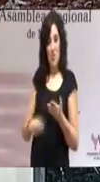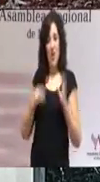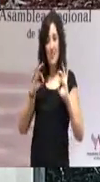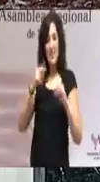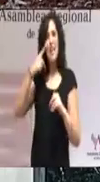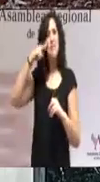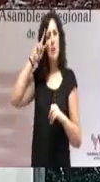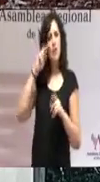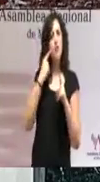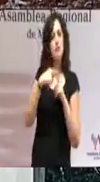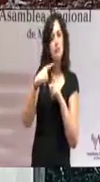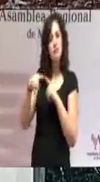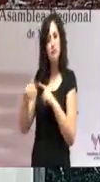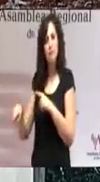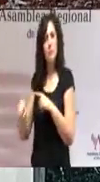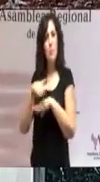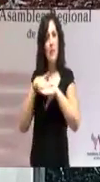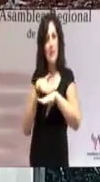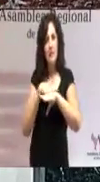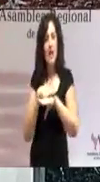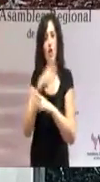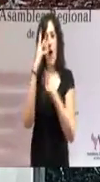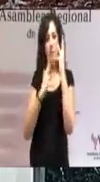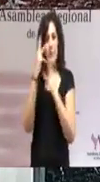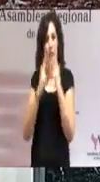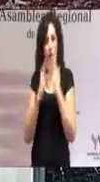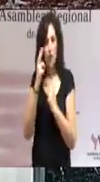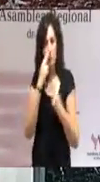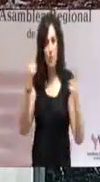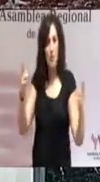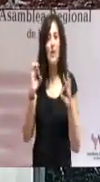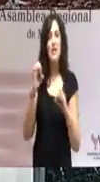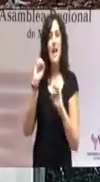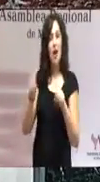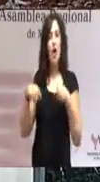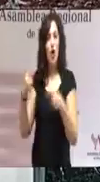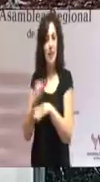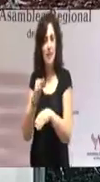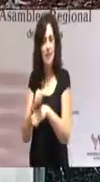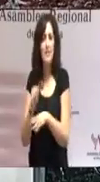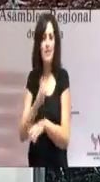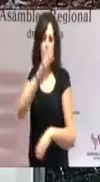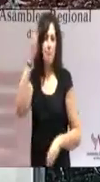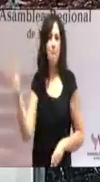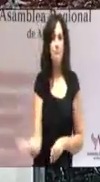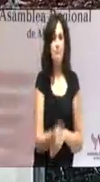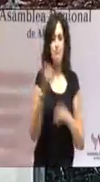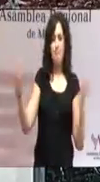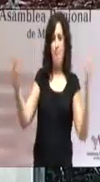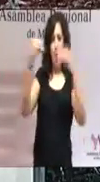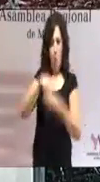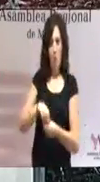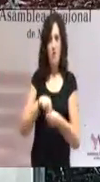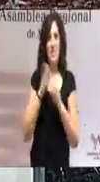expertos, con el ministerio, con las administraciones, con ecologistas, que fue quien hizo y